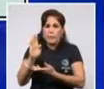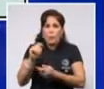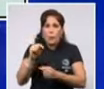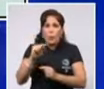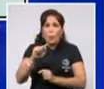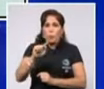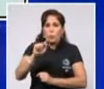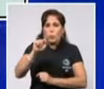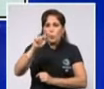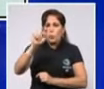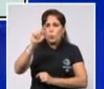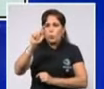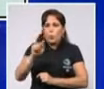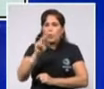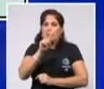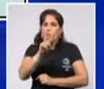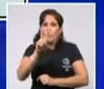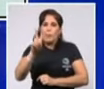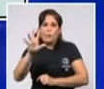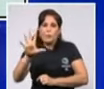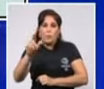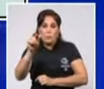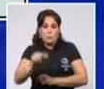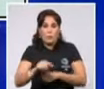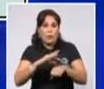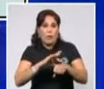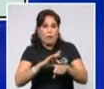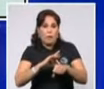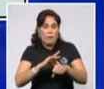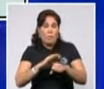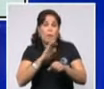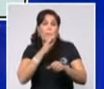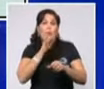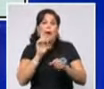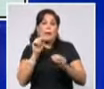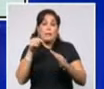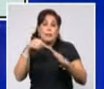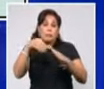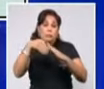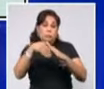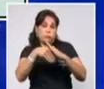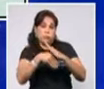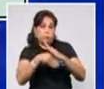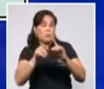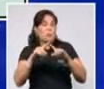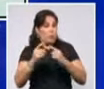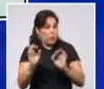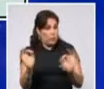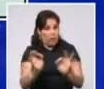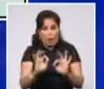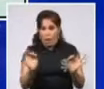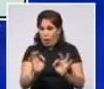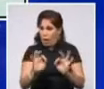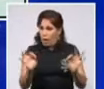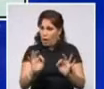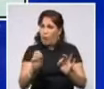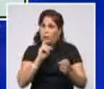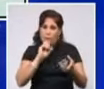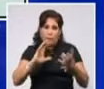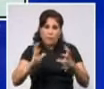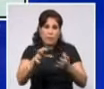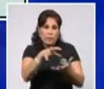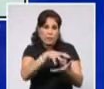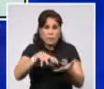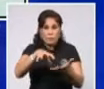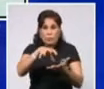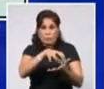con 225 casos, que parece que va a ir a la disminución, aunque todavía está complejo.